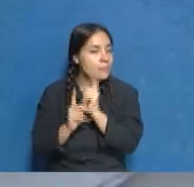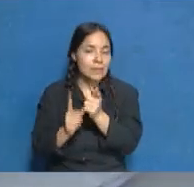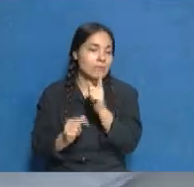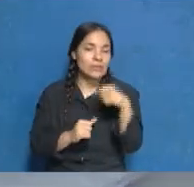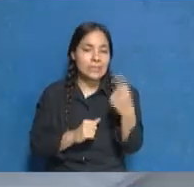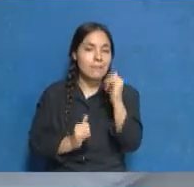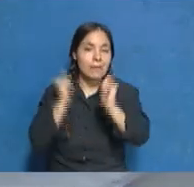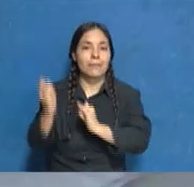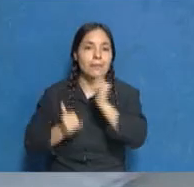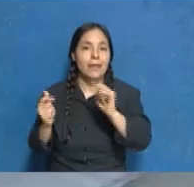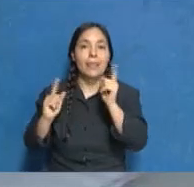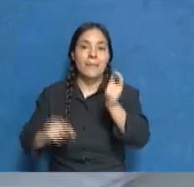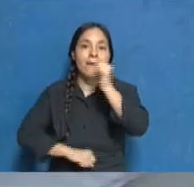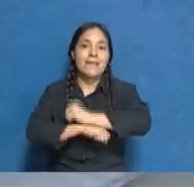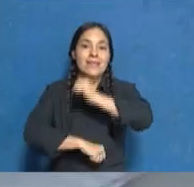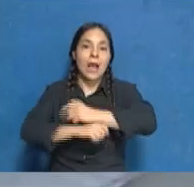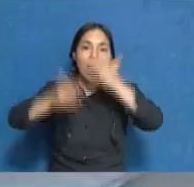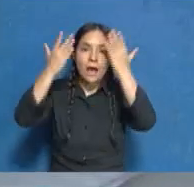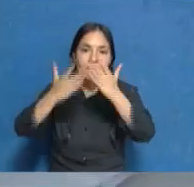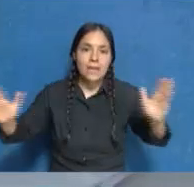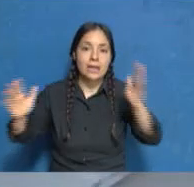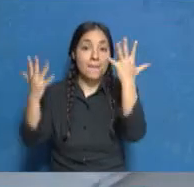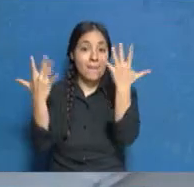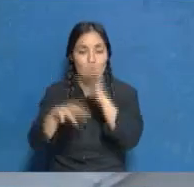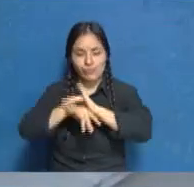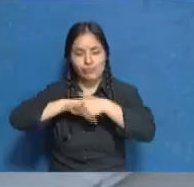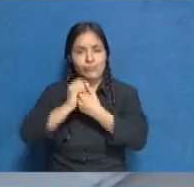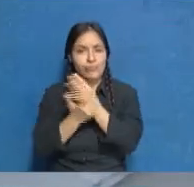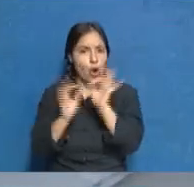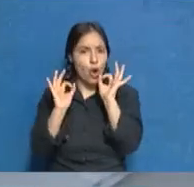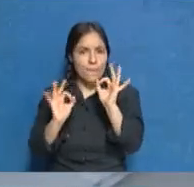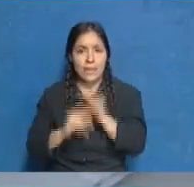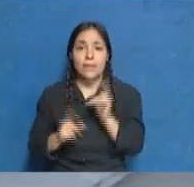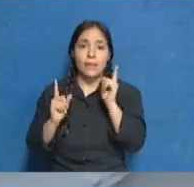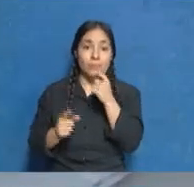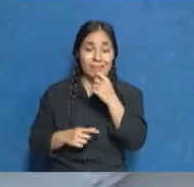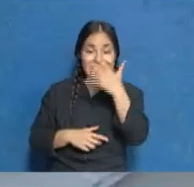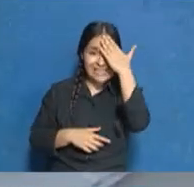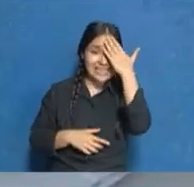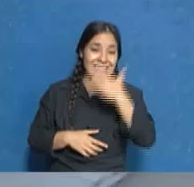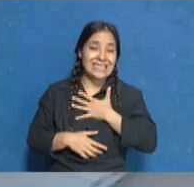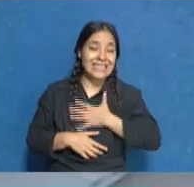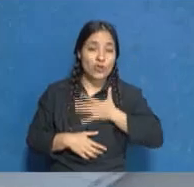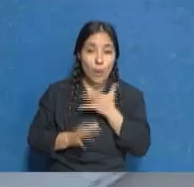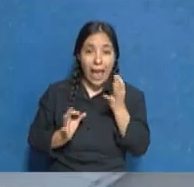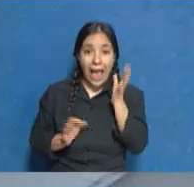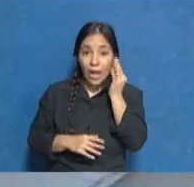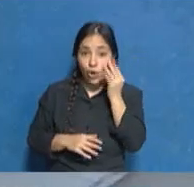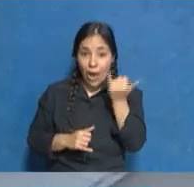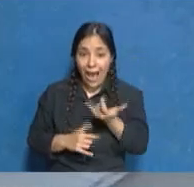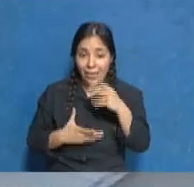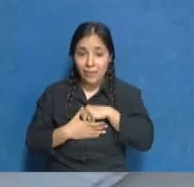decimos, ventilación cruzada, lavado de manos. Si tenemos sintomatología, no acudir a los lugares